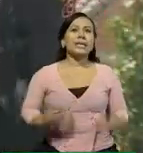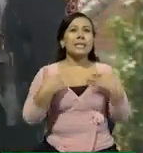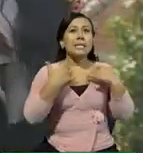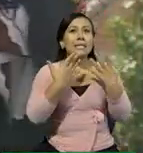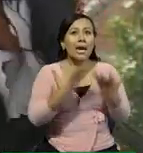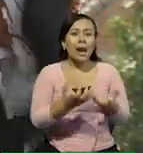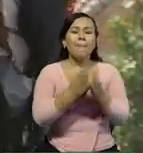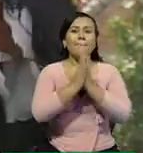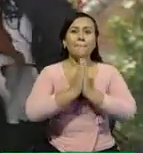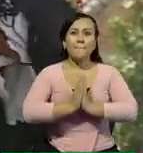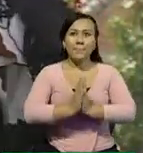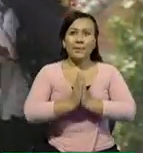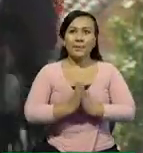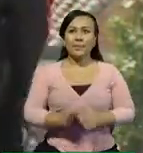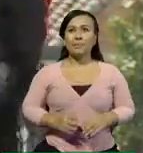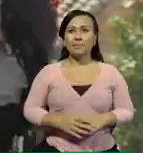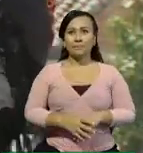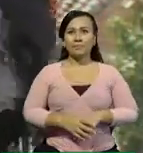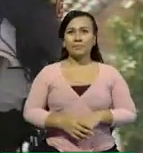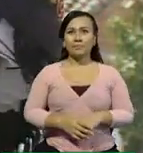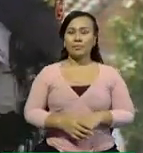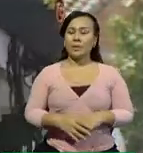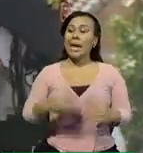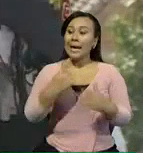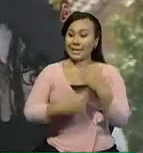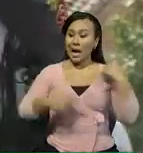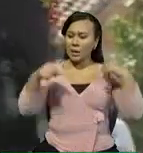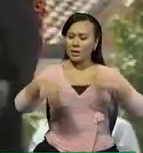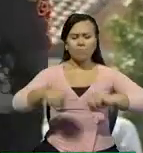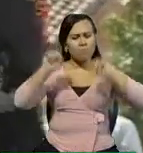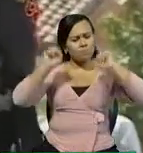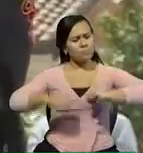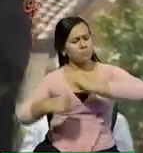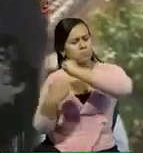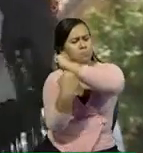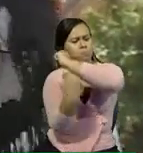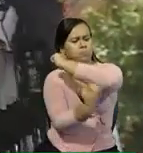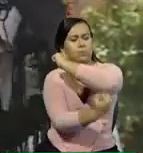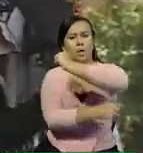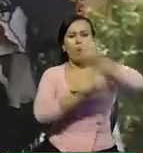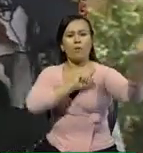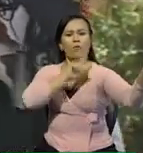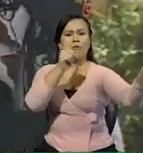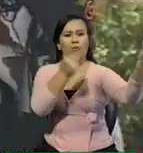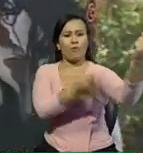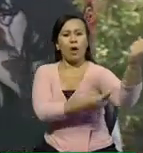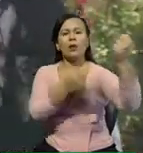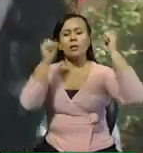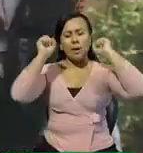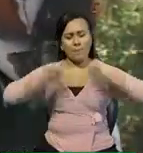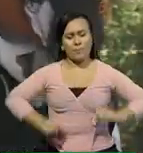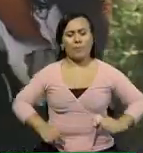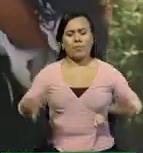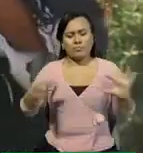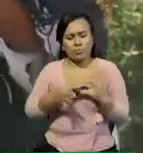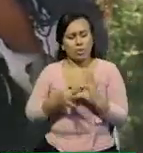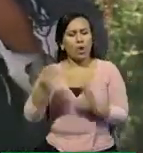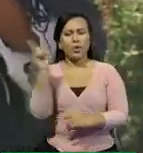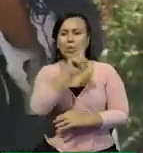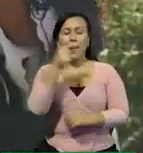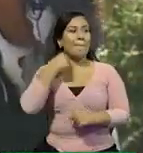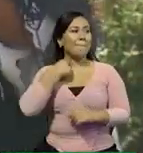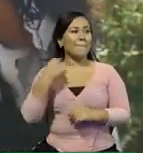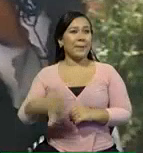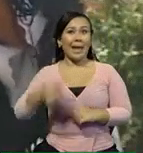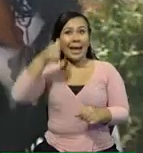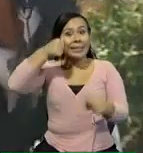queremos pedir que esto se fortalezca, que nuestra identidad no se pierda y se recuerde